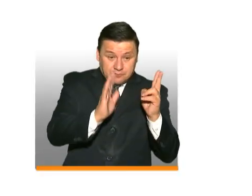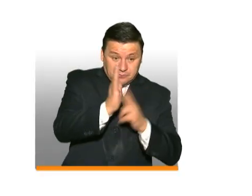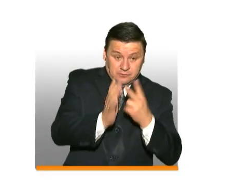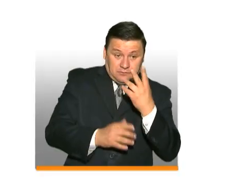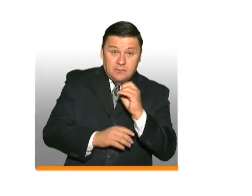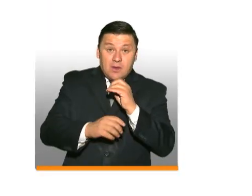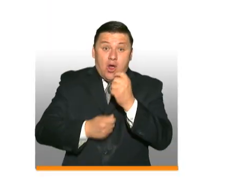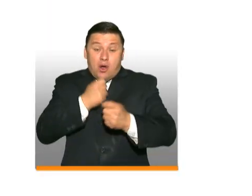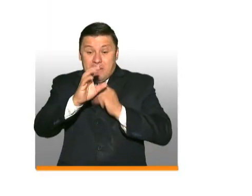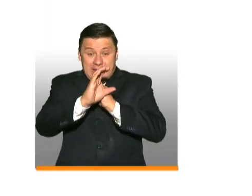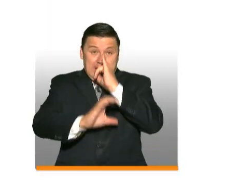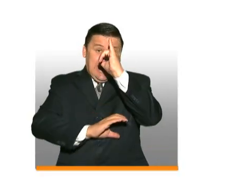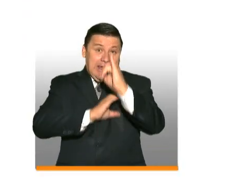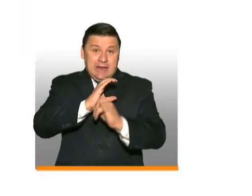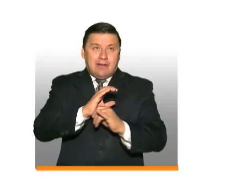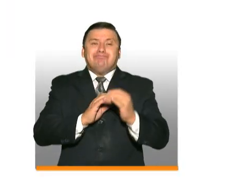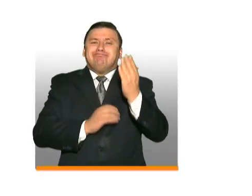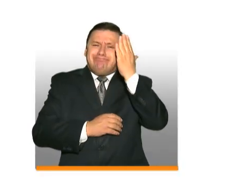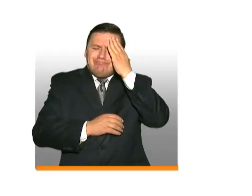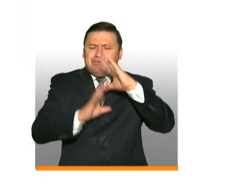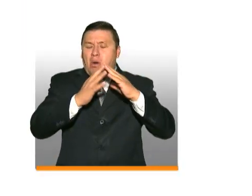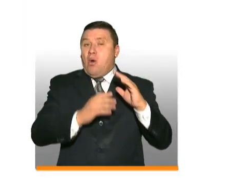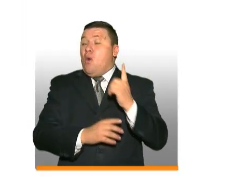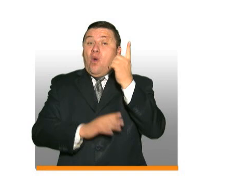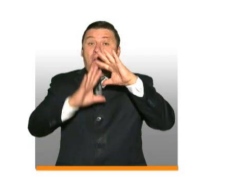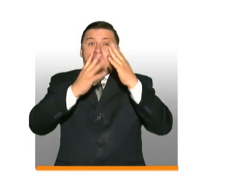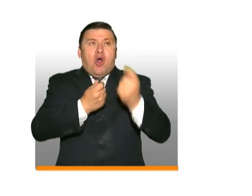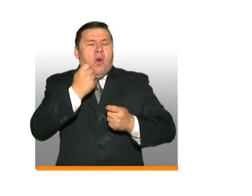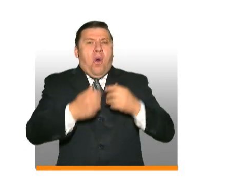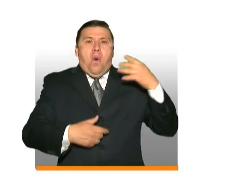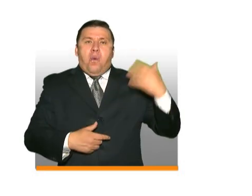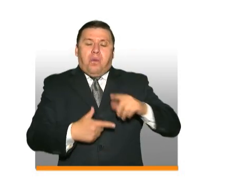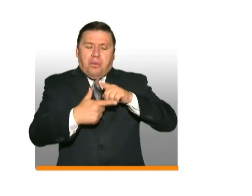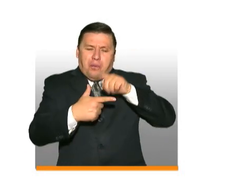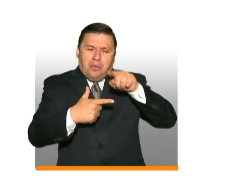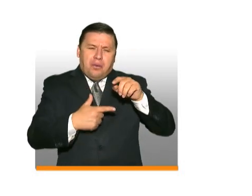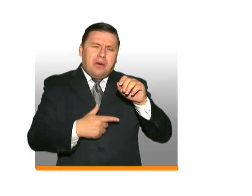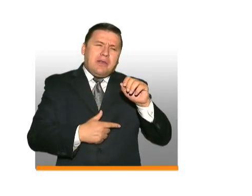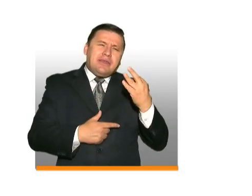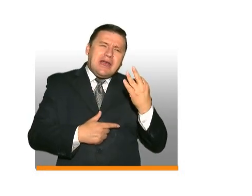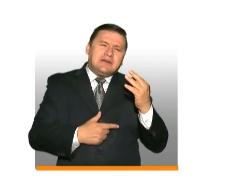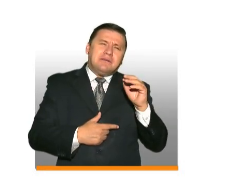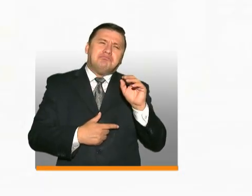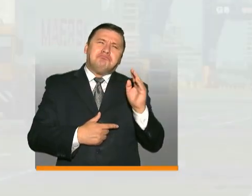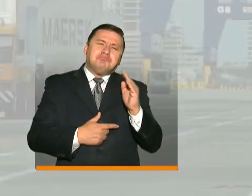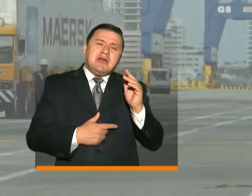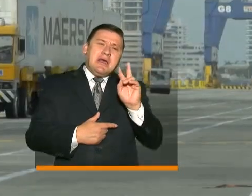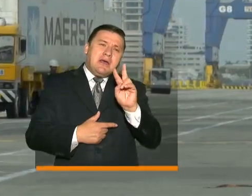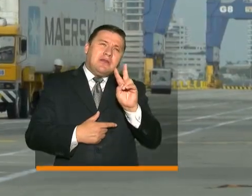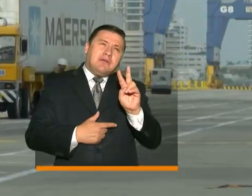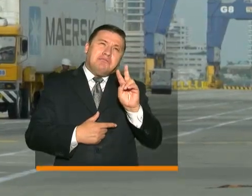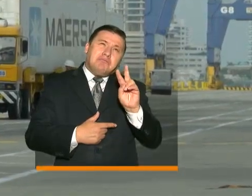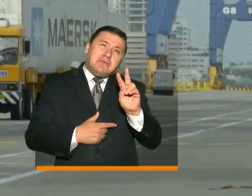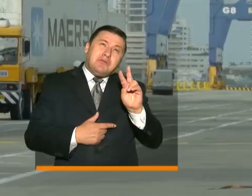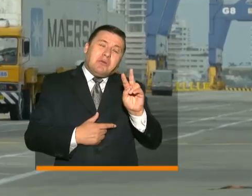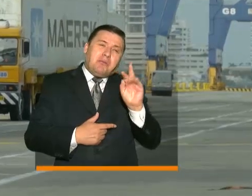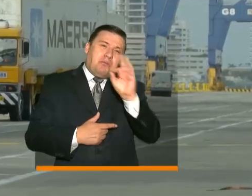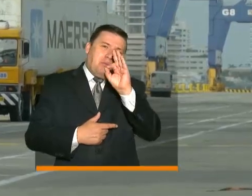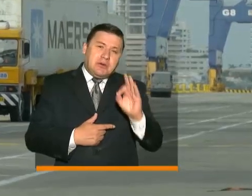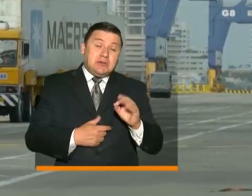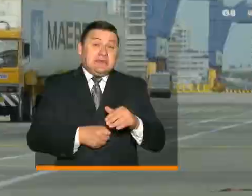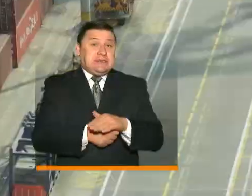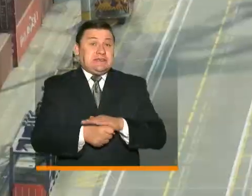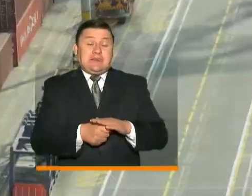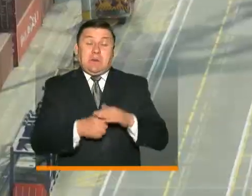comercio internacional registrará una caída que la Organización Mundial del Comercio estima entre un 13 y un 32%. Se trata de una